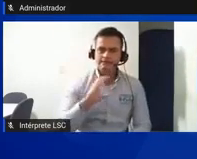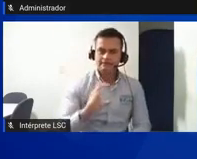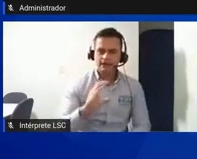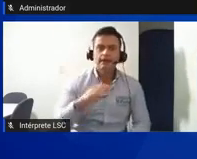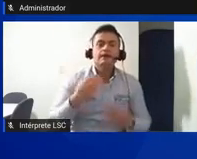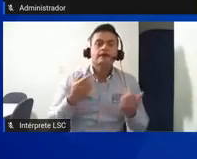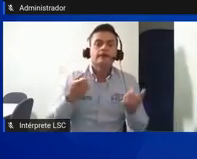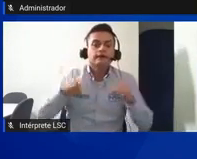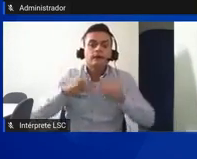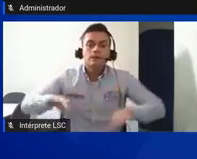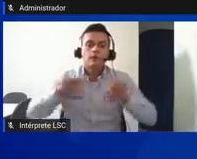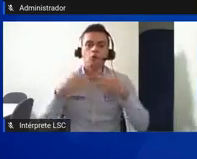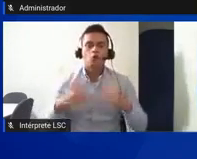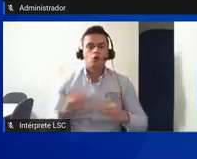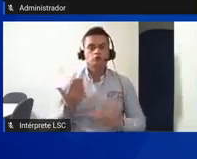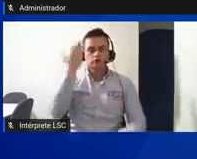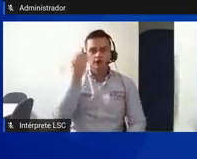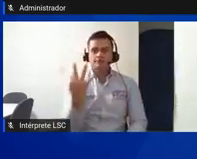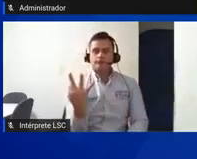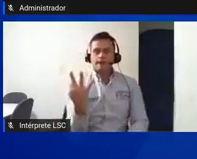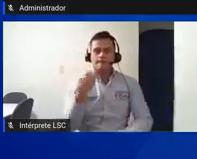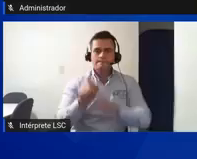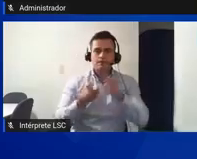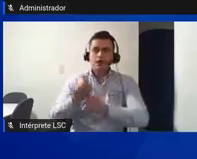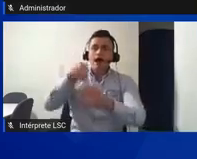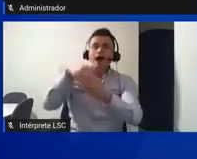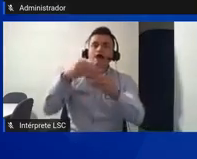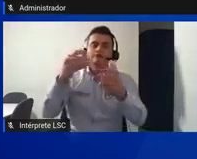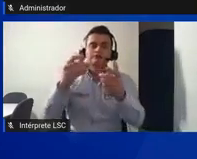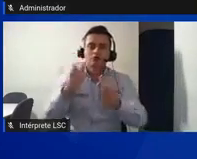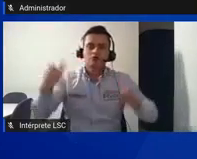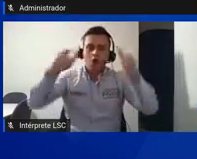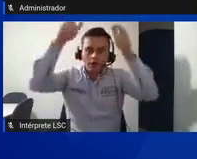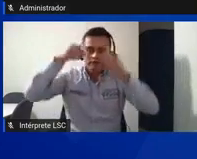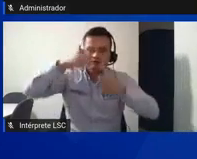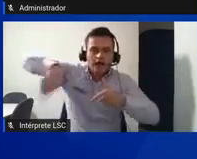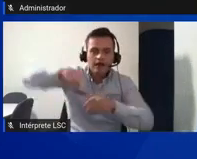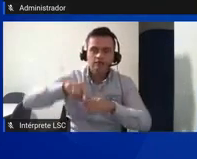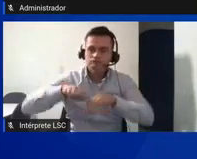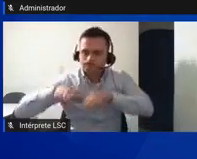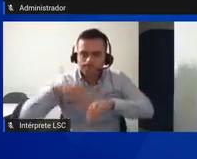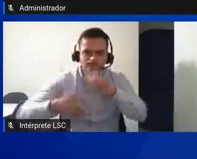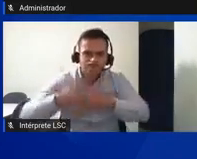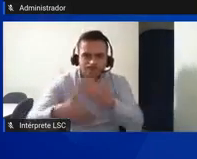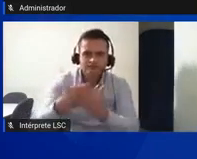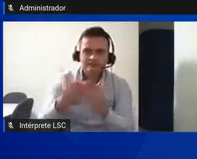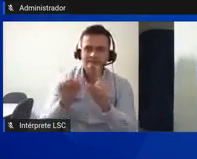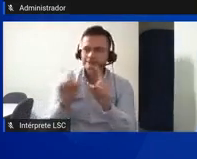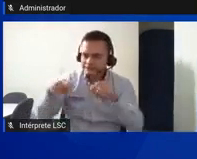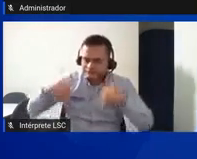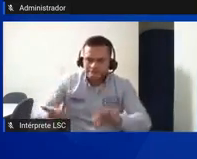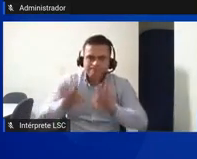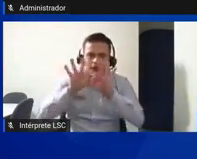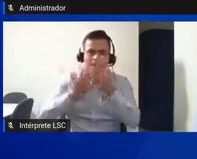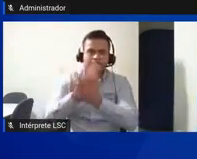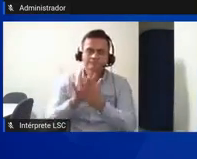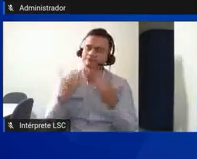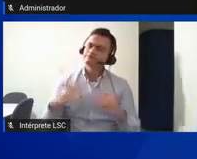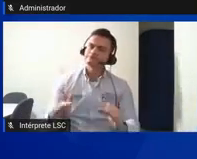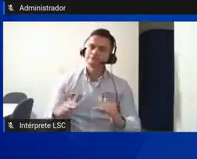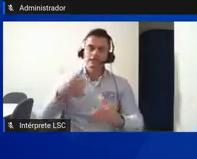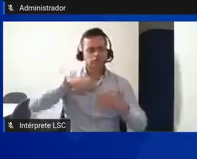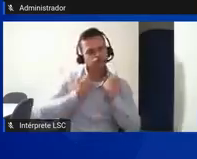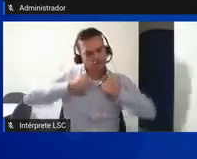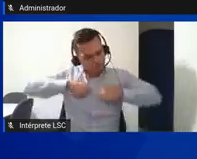3 embajadores en el Congreso de la República que le apostaron a este tema y que se pusieron la camiseta,